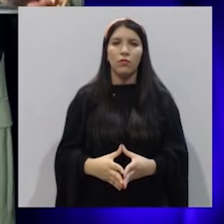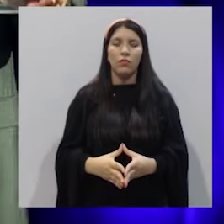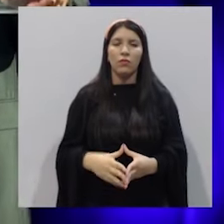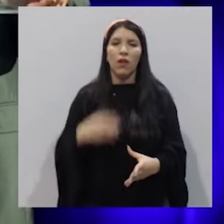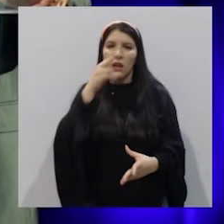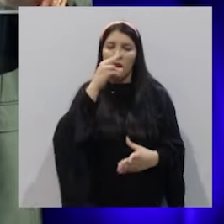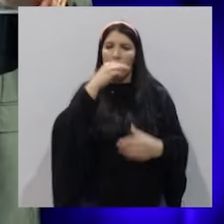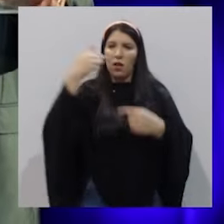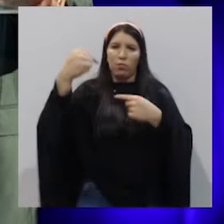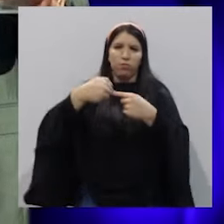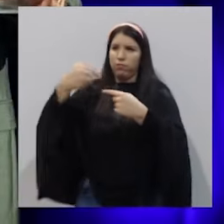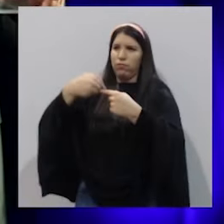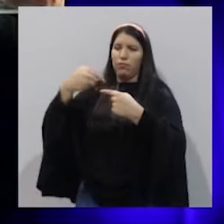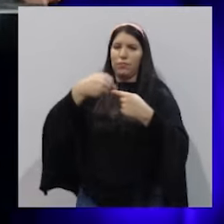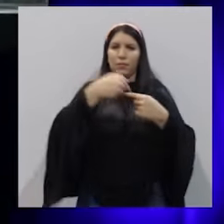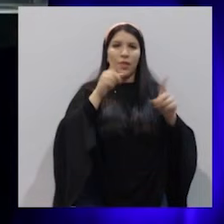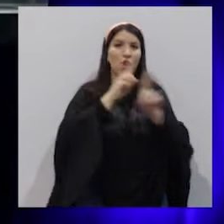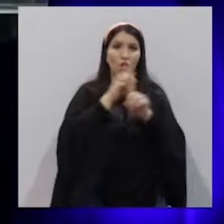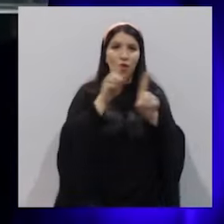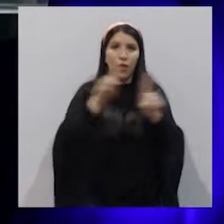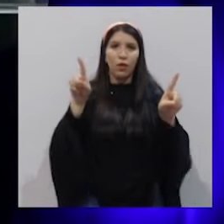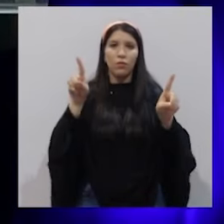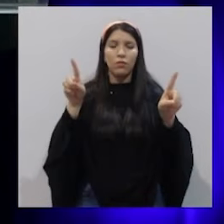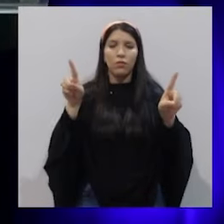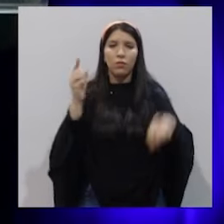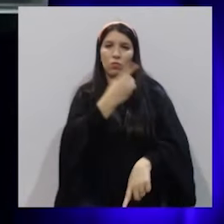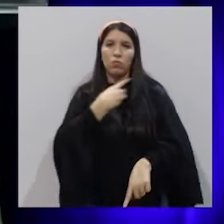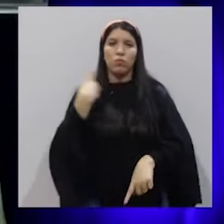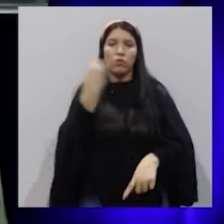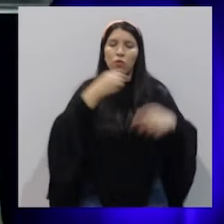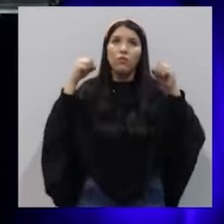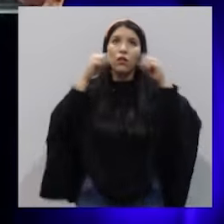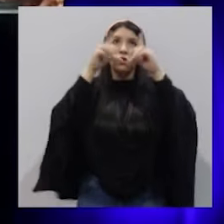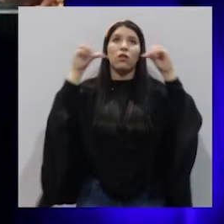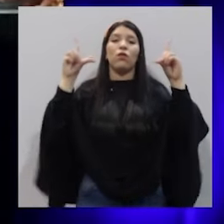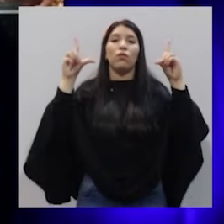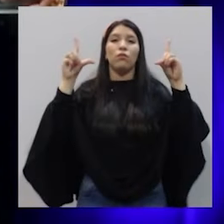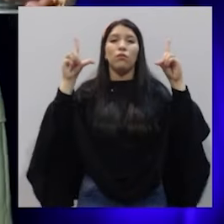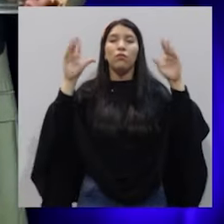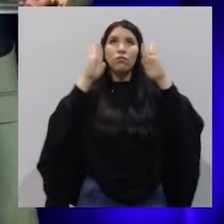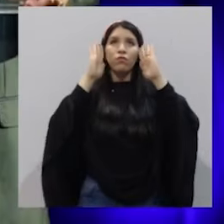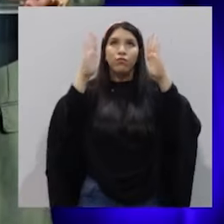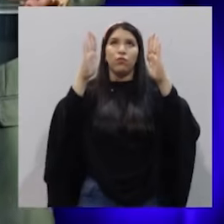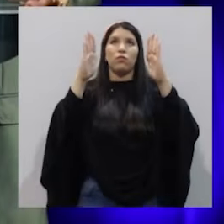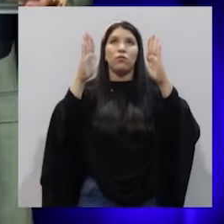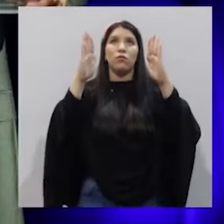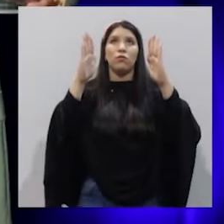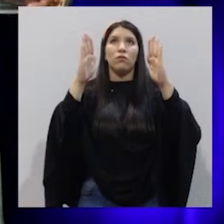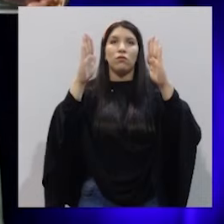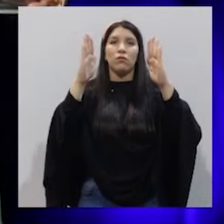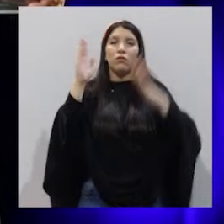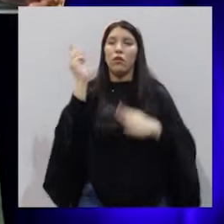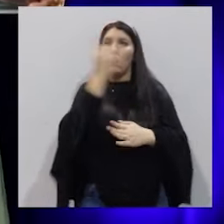eso está hablando pablo está hablando de que seamos vigilantes atentos atentos